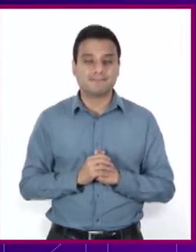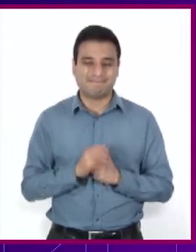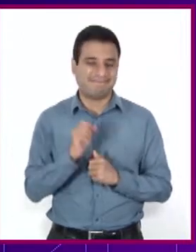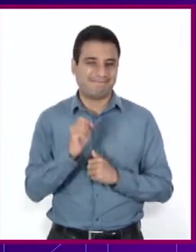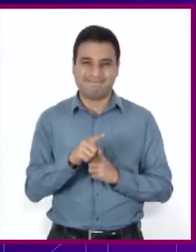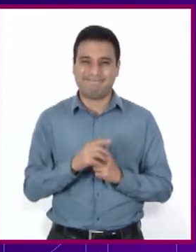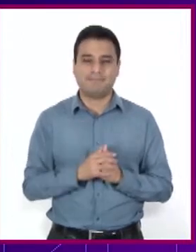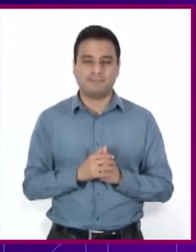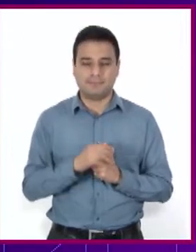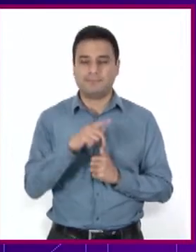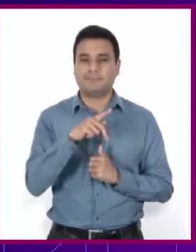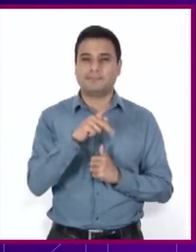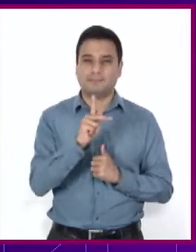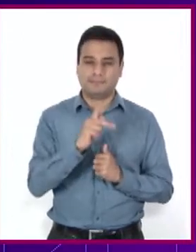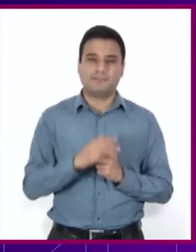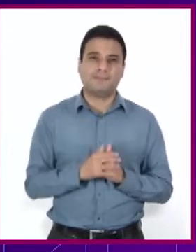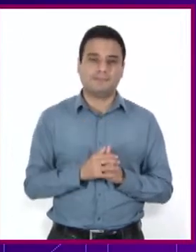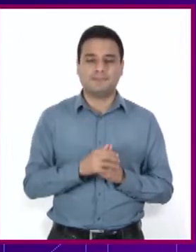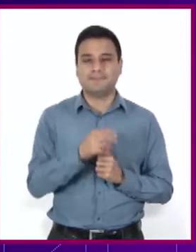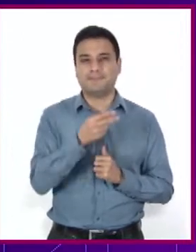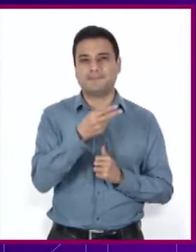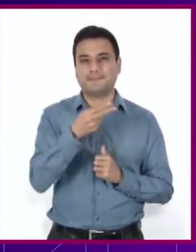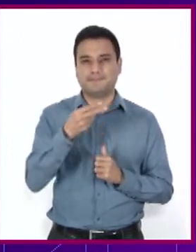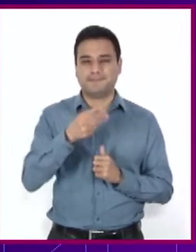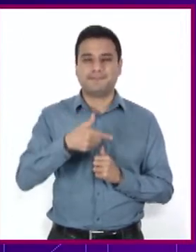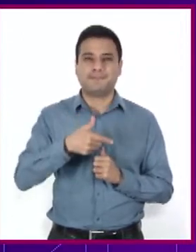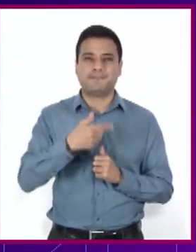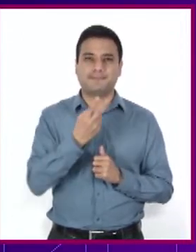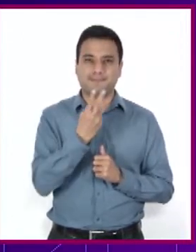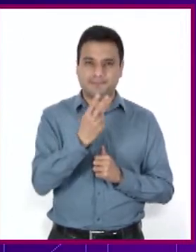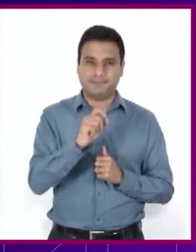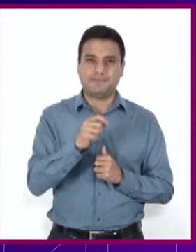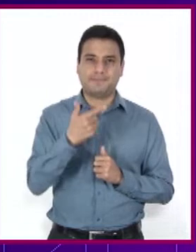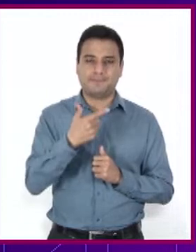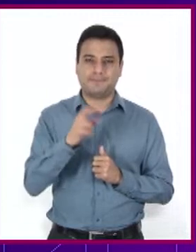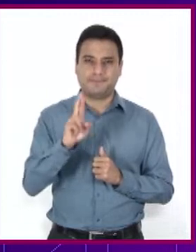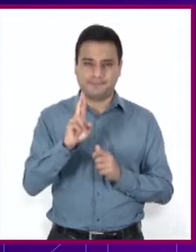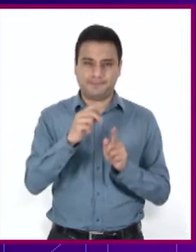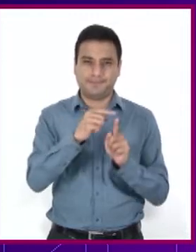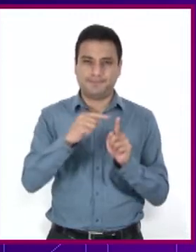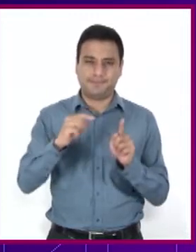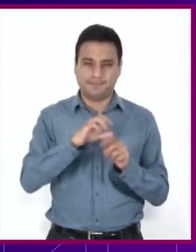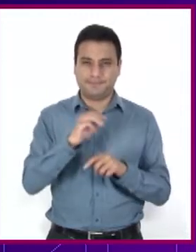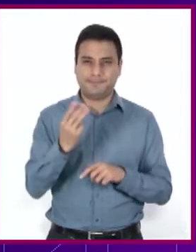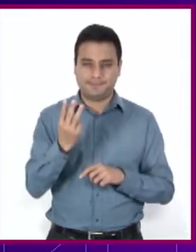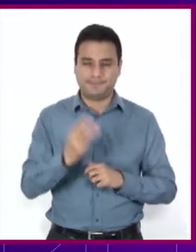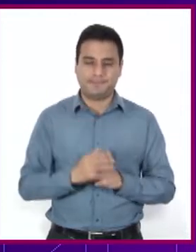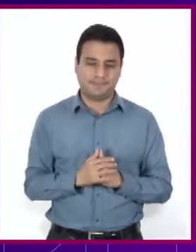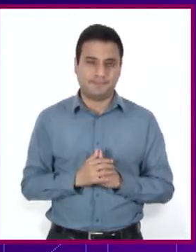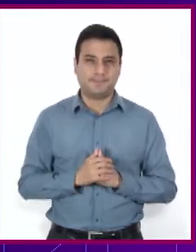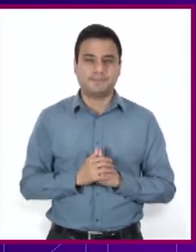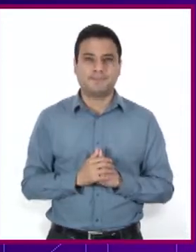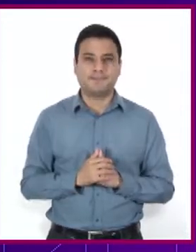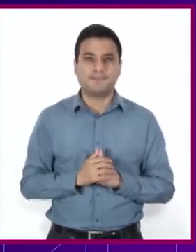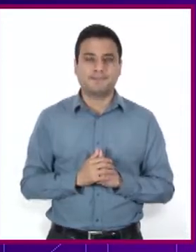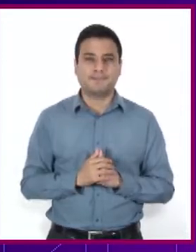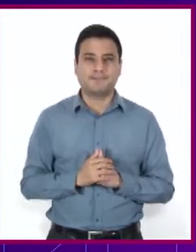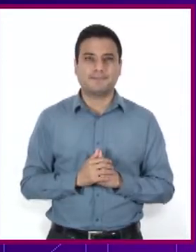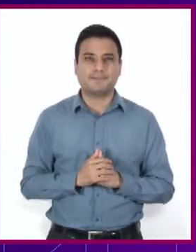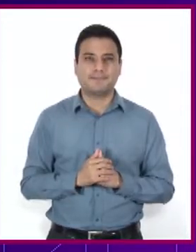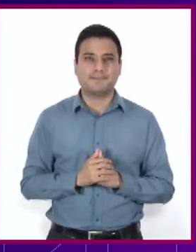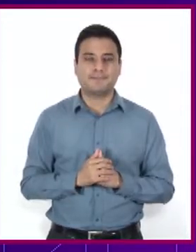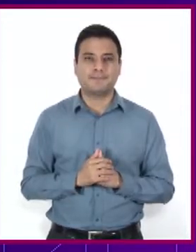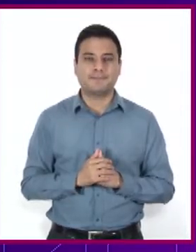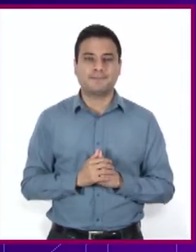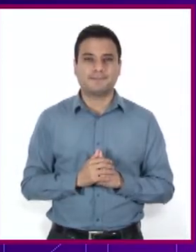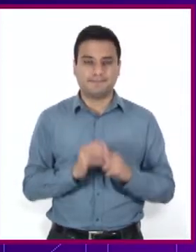proporcionalidad K, y que es igual a 2.7 gramos sobre centímetro cúbico. La